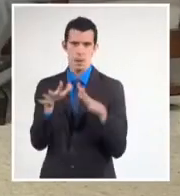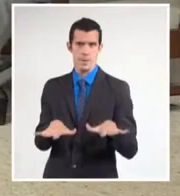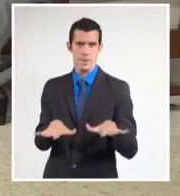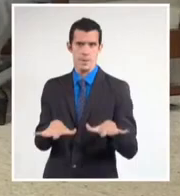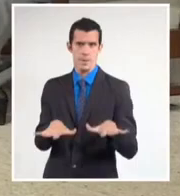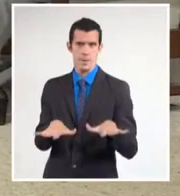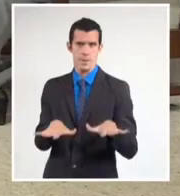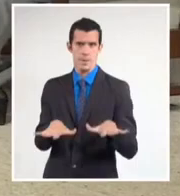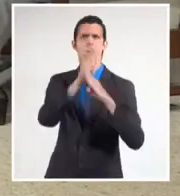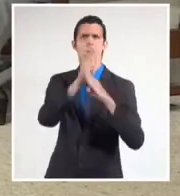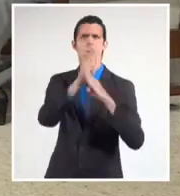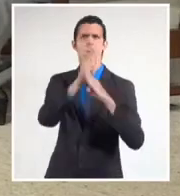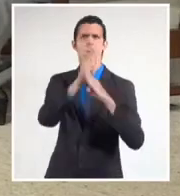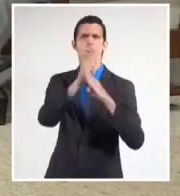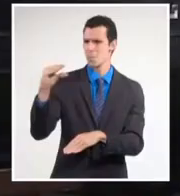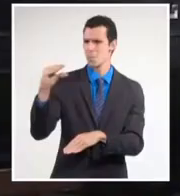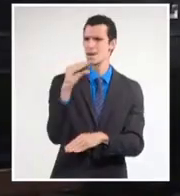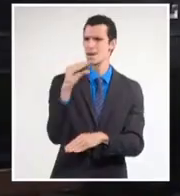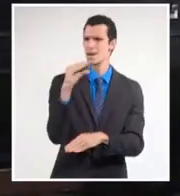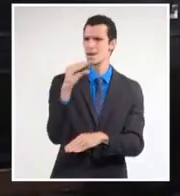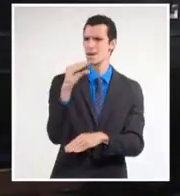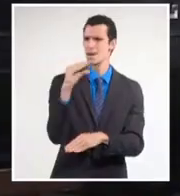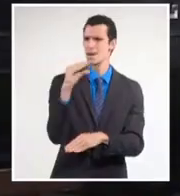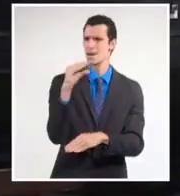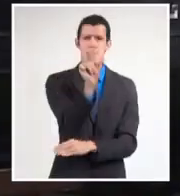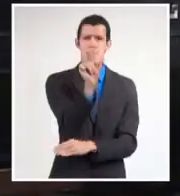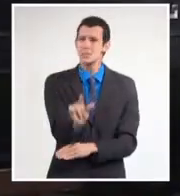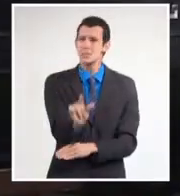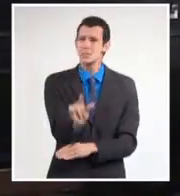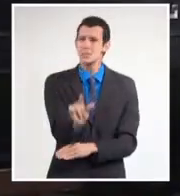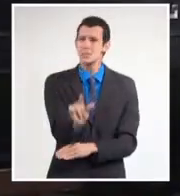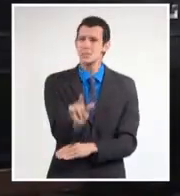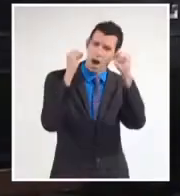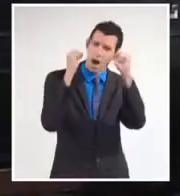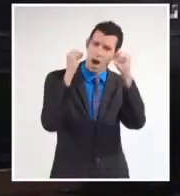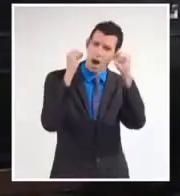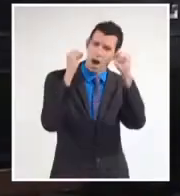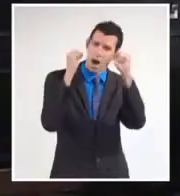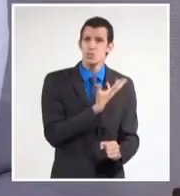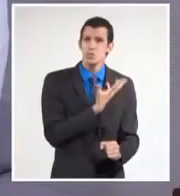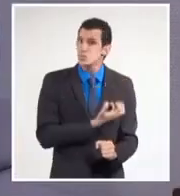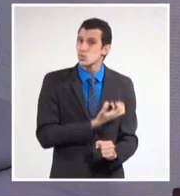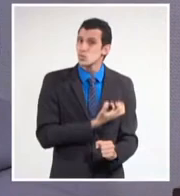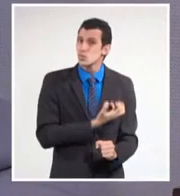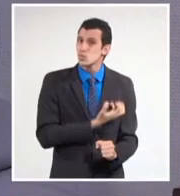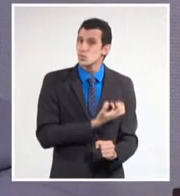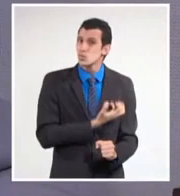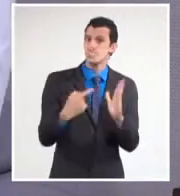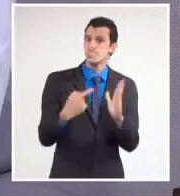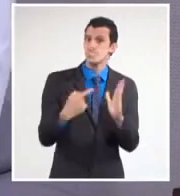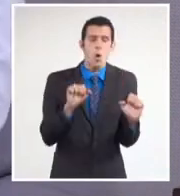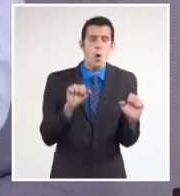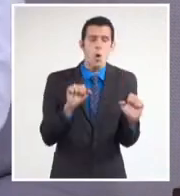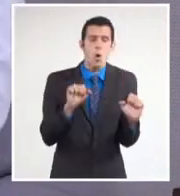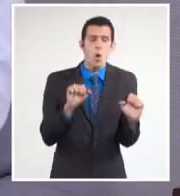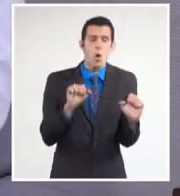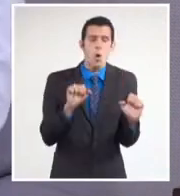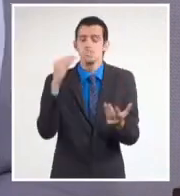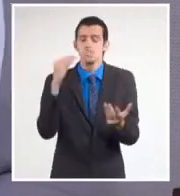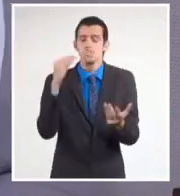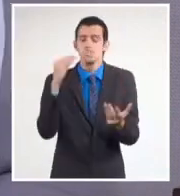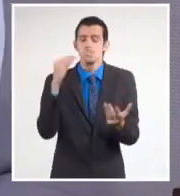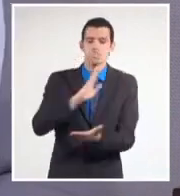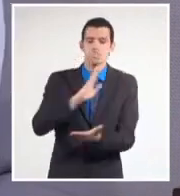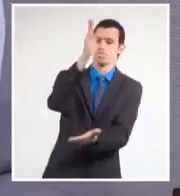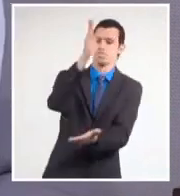no solo, digamos, desde lo técnico, sino también desde lo espiritual, desde lo ideológico incluso, porque cómo tú motivas